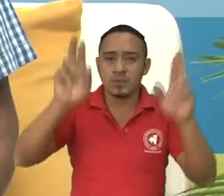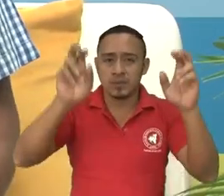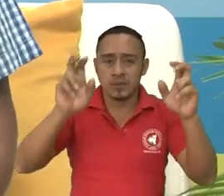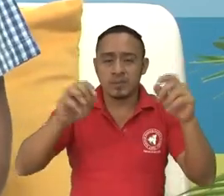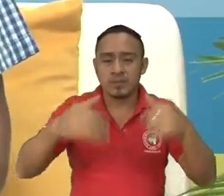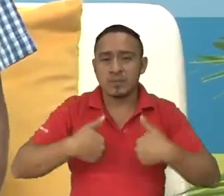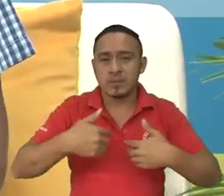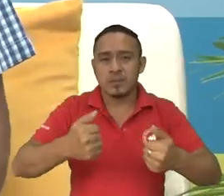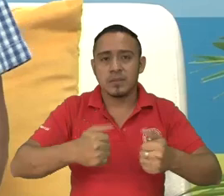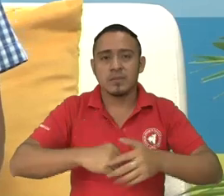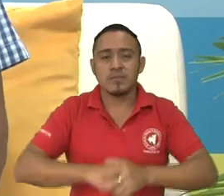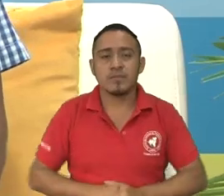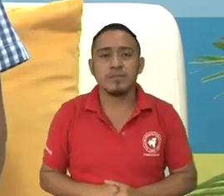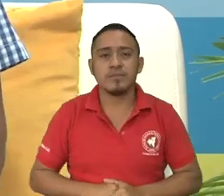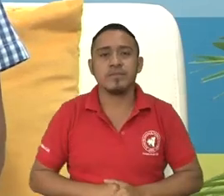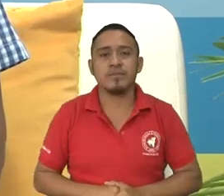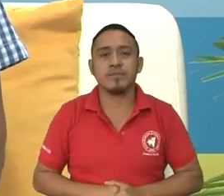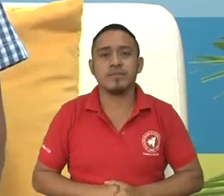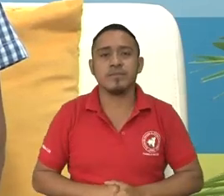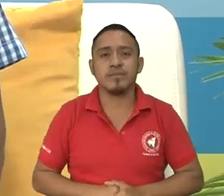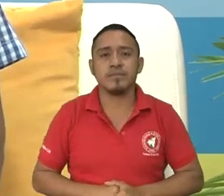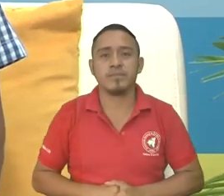sobre temas de salud.